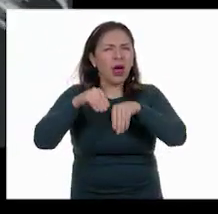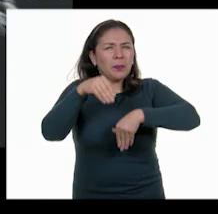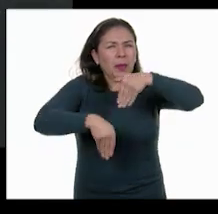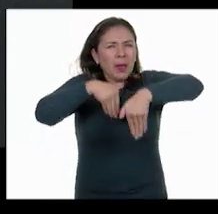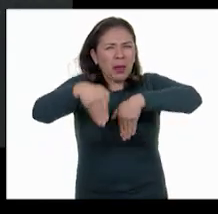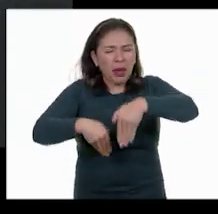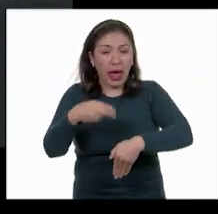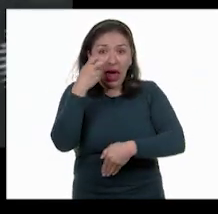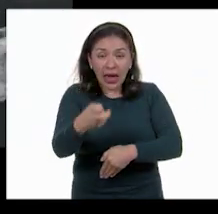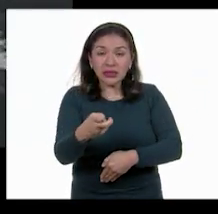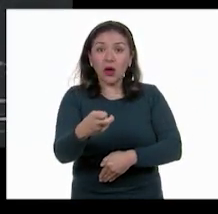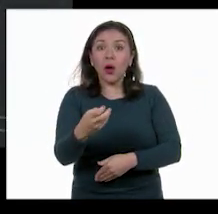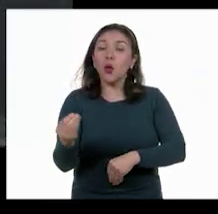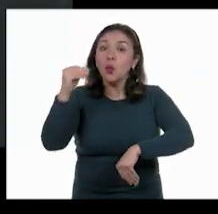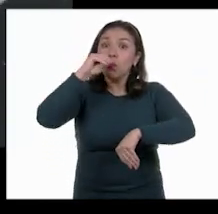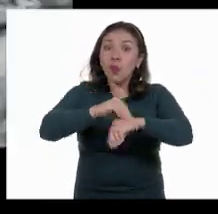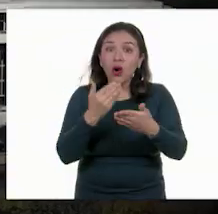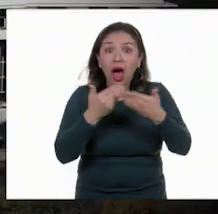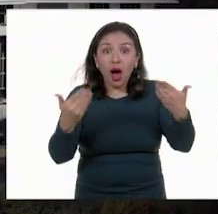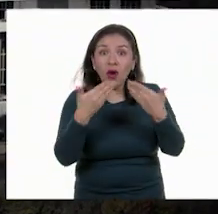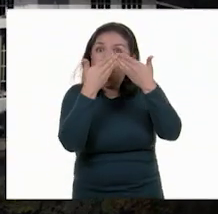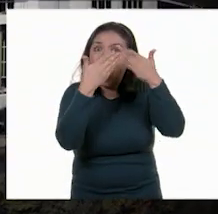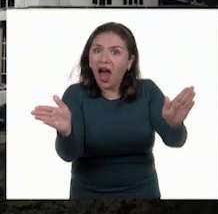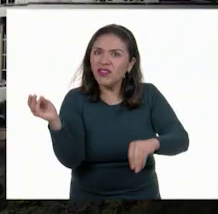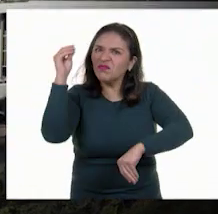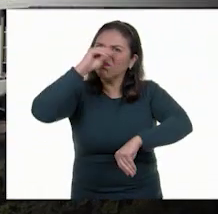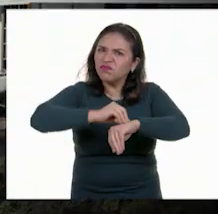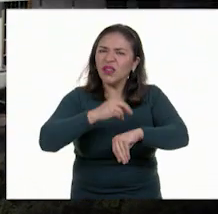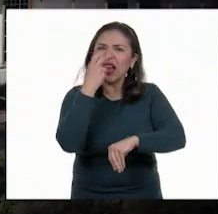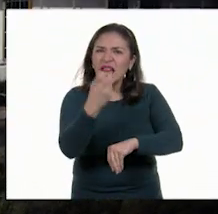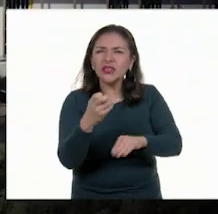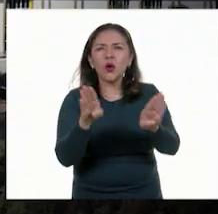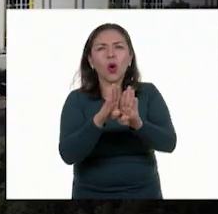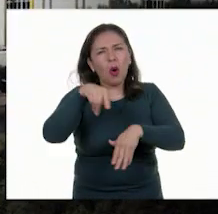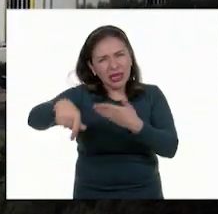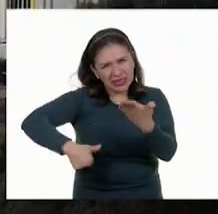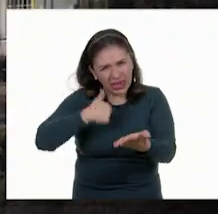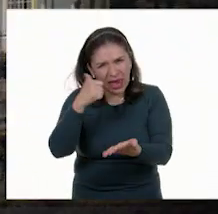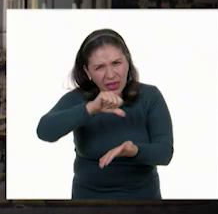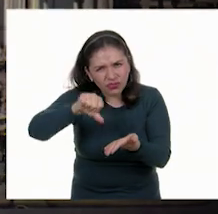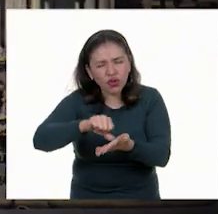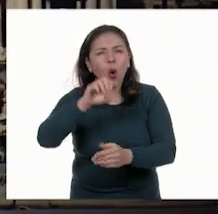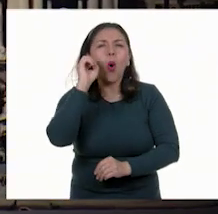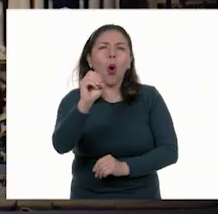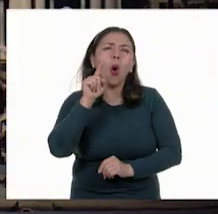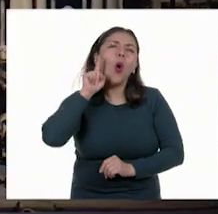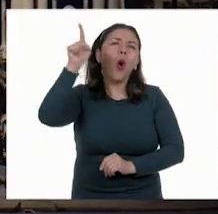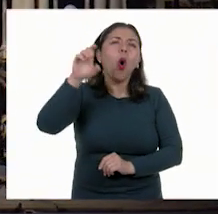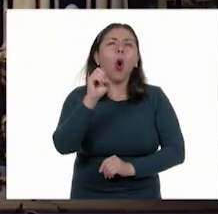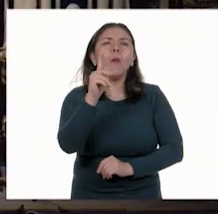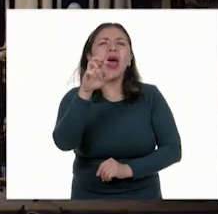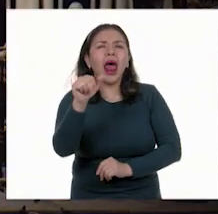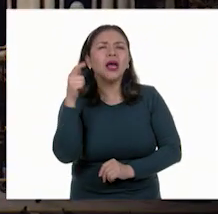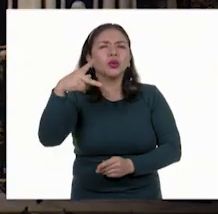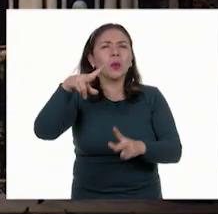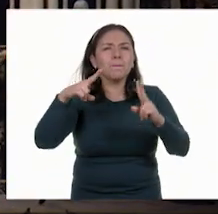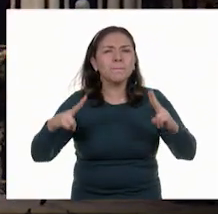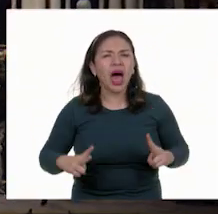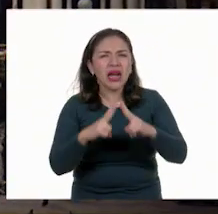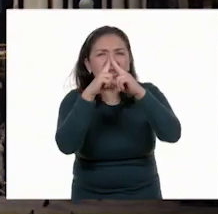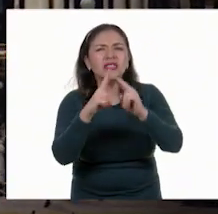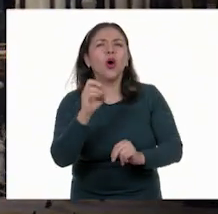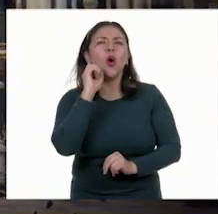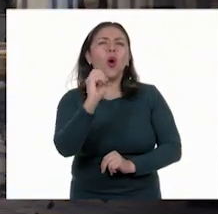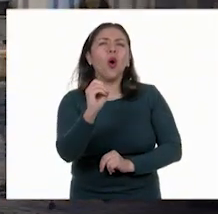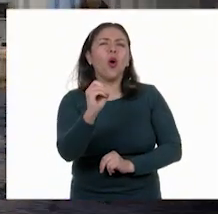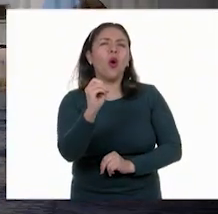No solamente el hecho de que el ballet esté en estos lugares como el Kennedy Center o como la Ópera de París o como la Ópera de Sydney,